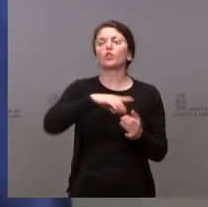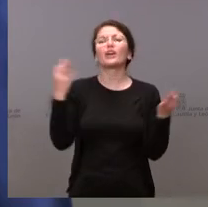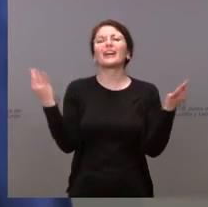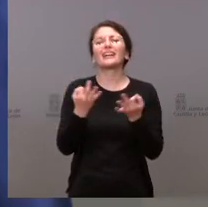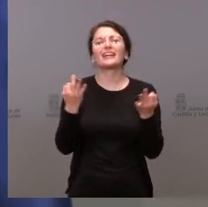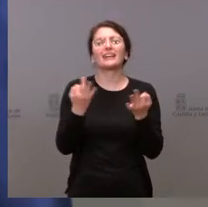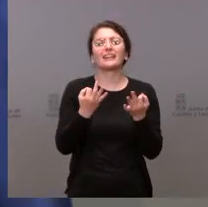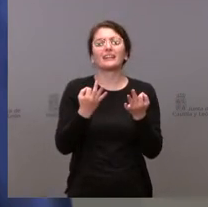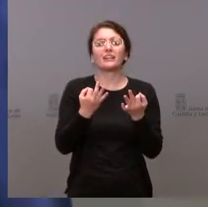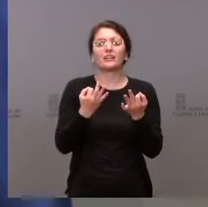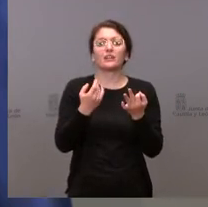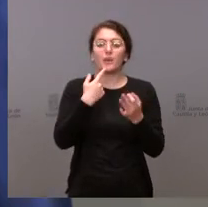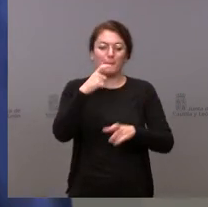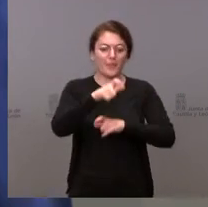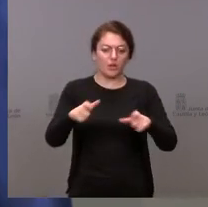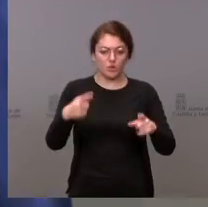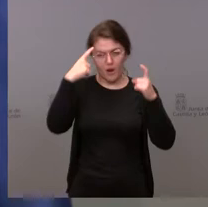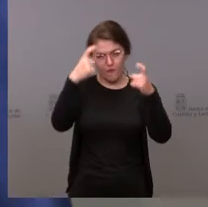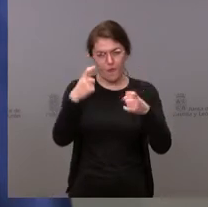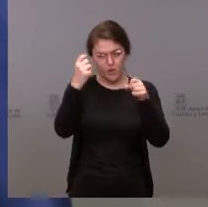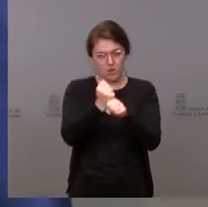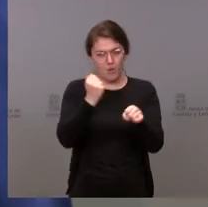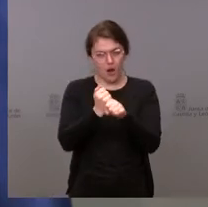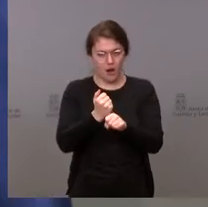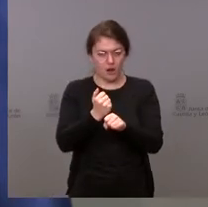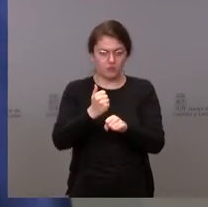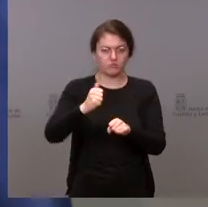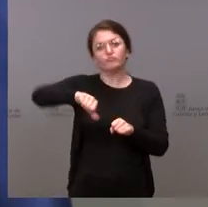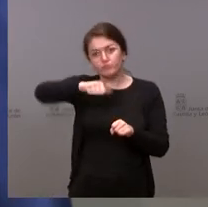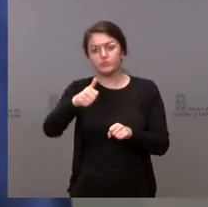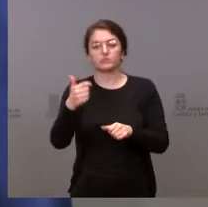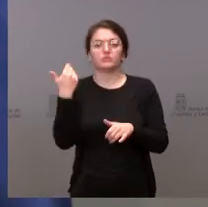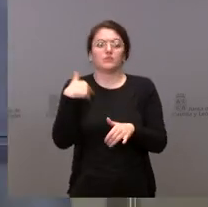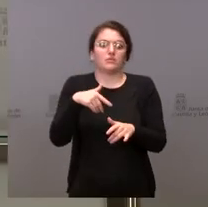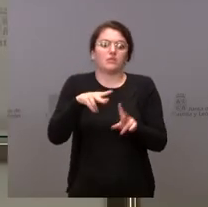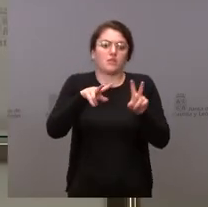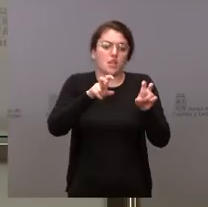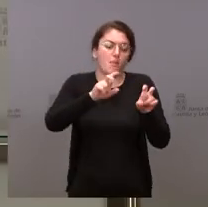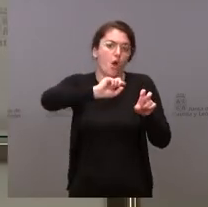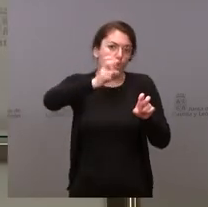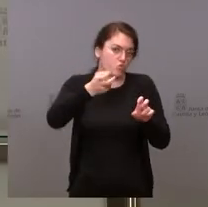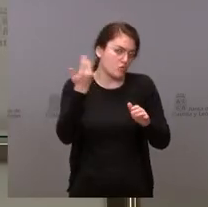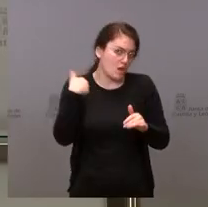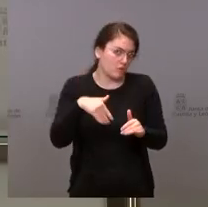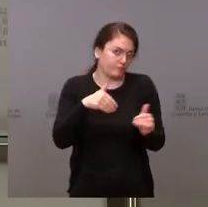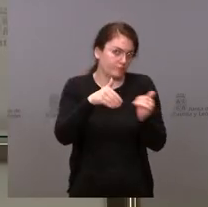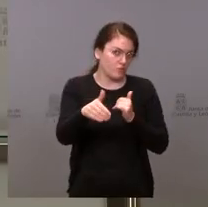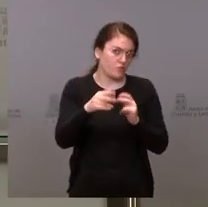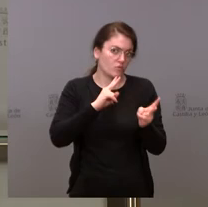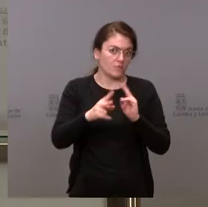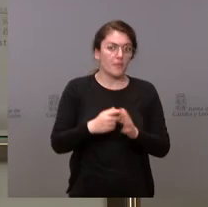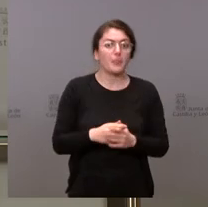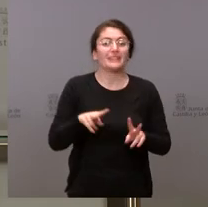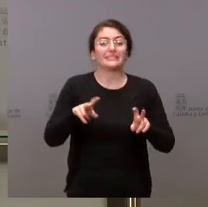oportunidad de examen de recuperación sobre una cuestión podría informarle en el momento que tenemos una decisión al respecto para el portavoz sobre la convocatoria